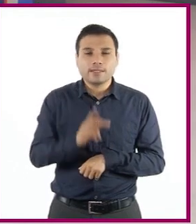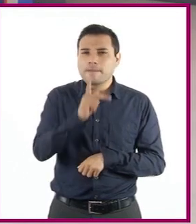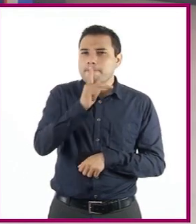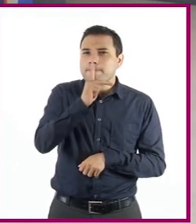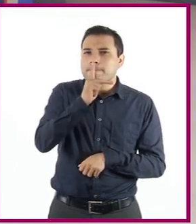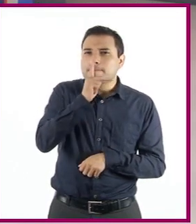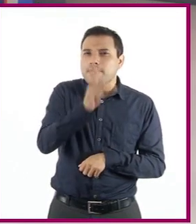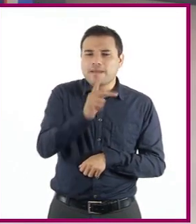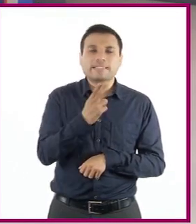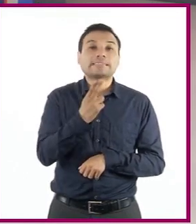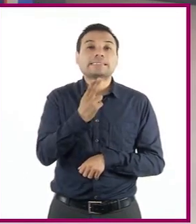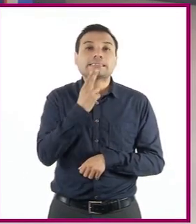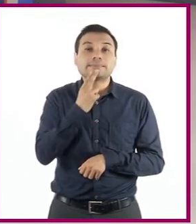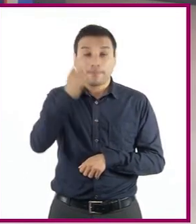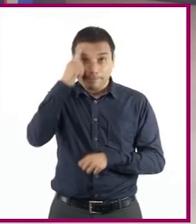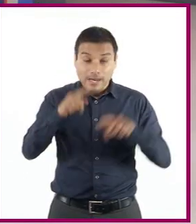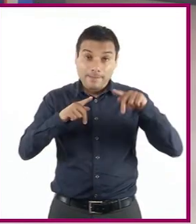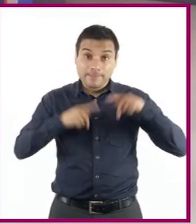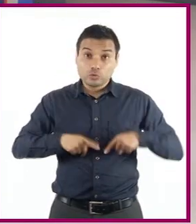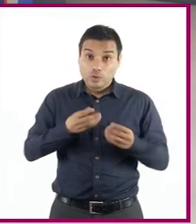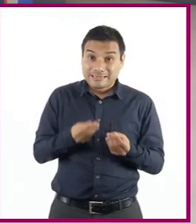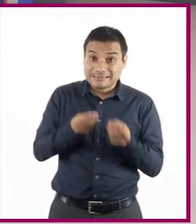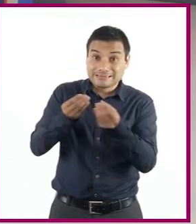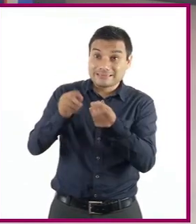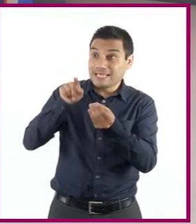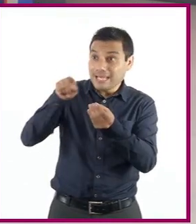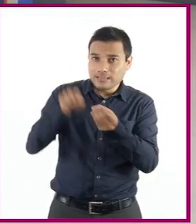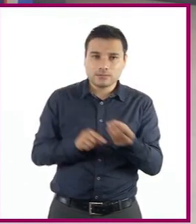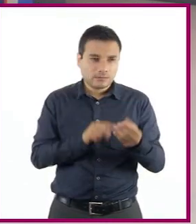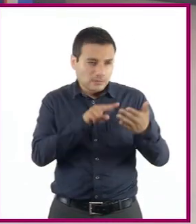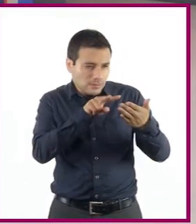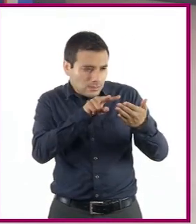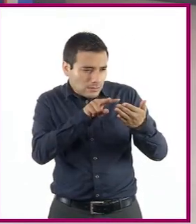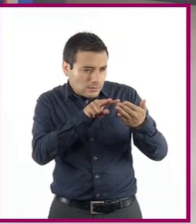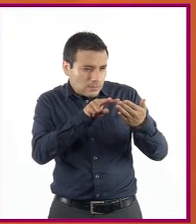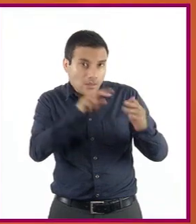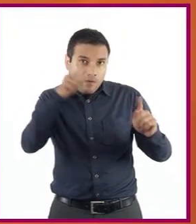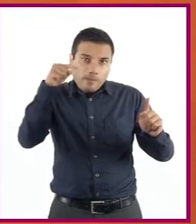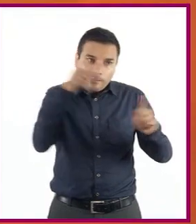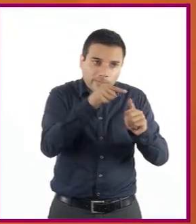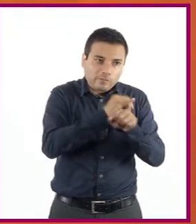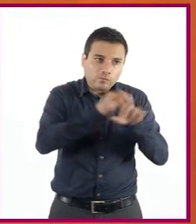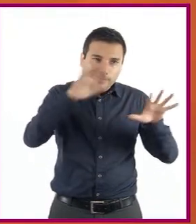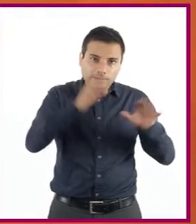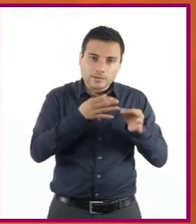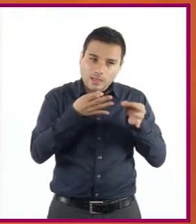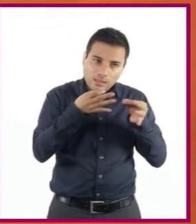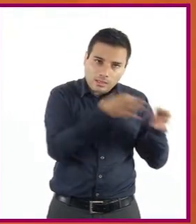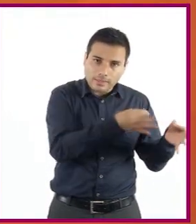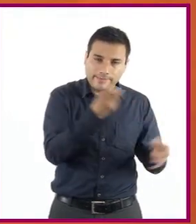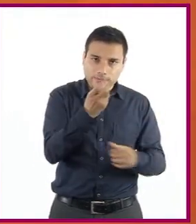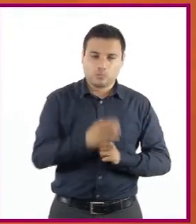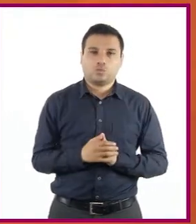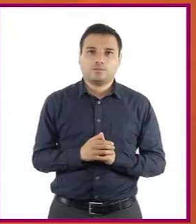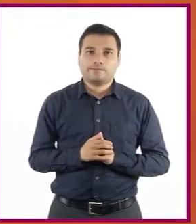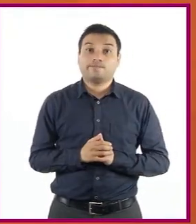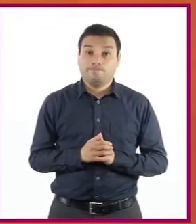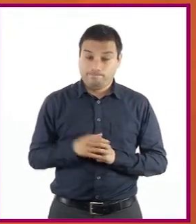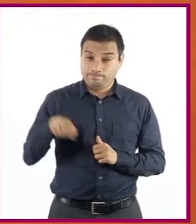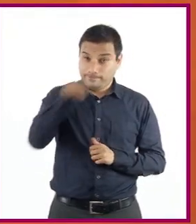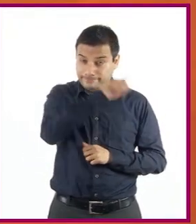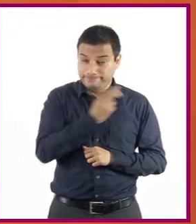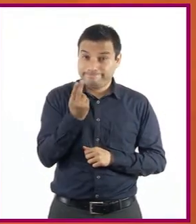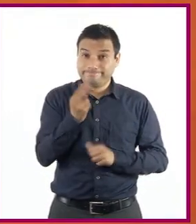la atención del destinatario de la carta en la información que queremos. Así es, hay que poner